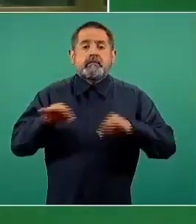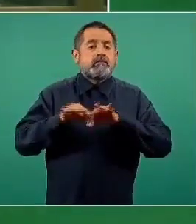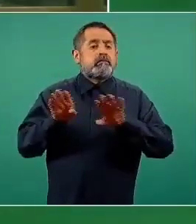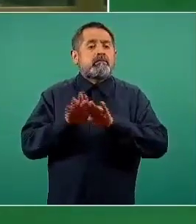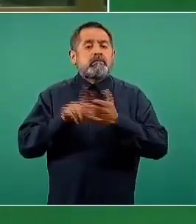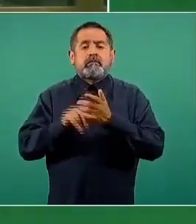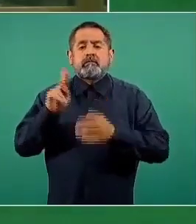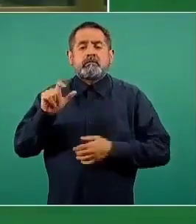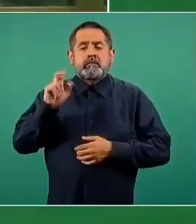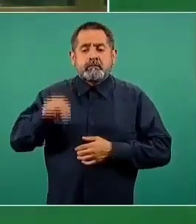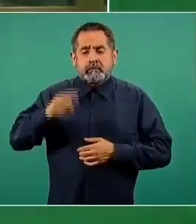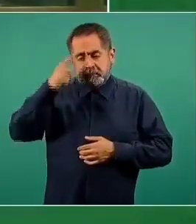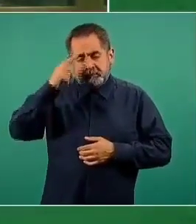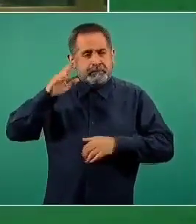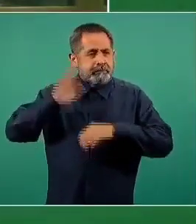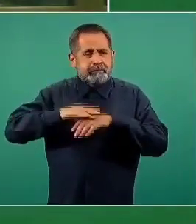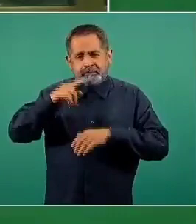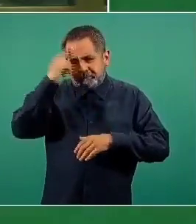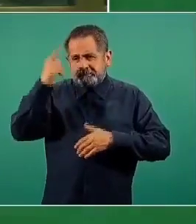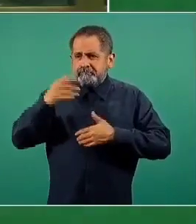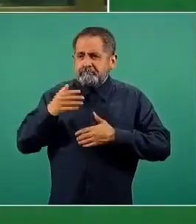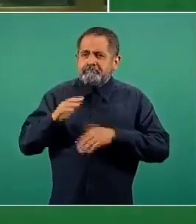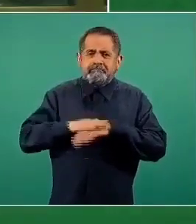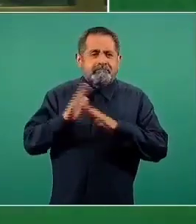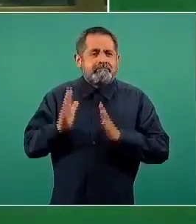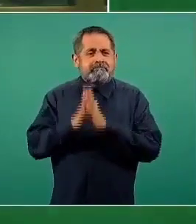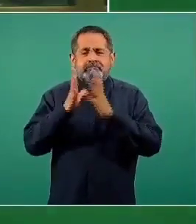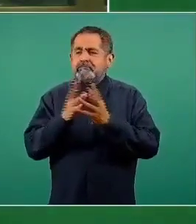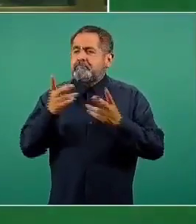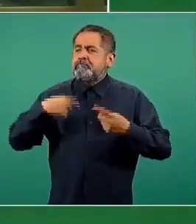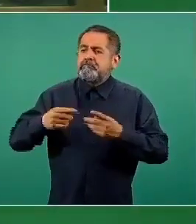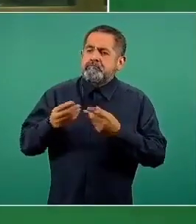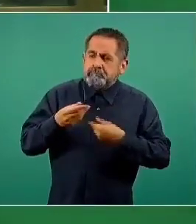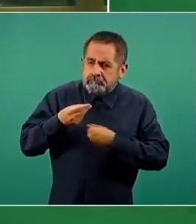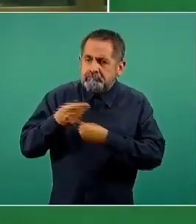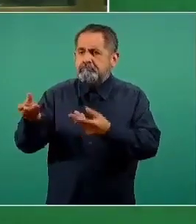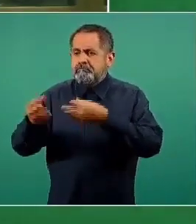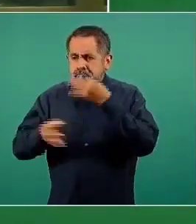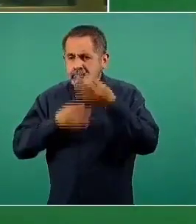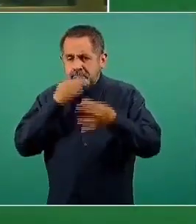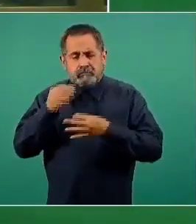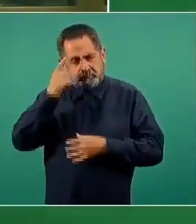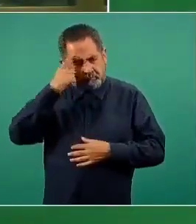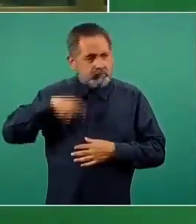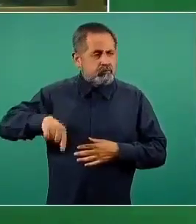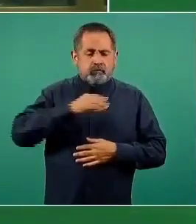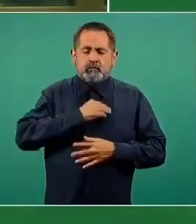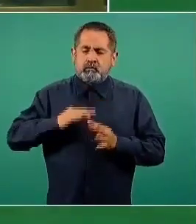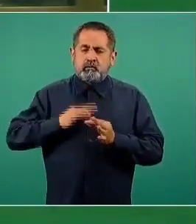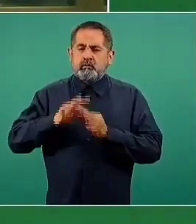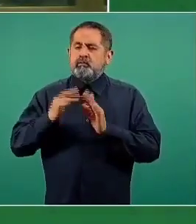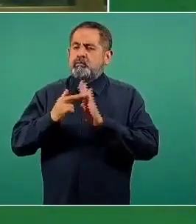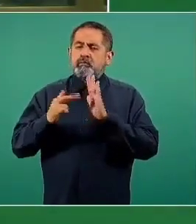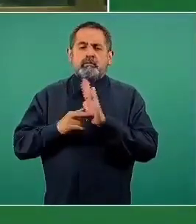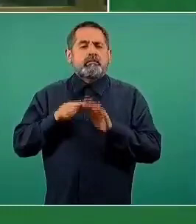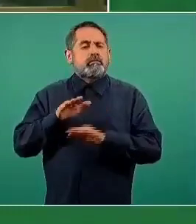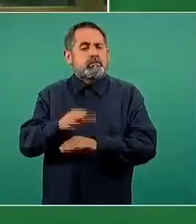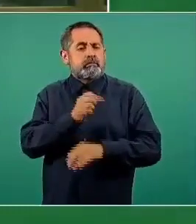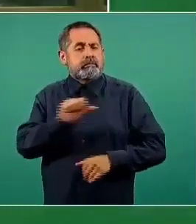que permitan o faciliten la participación de la sociedad para cumplir con las medidas sanitarias.